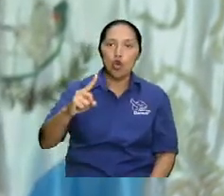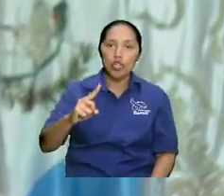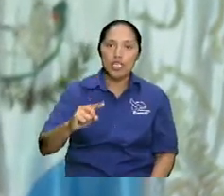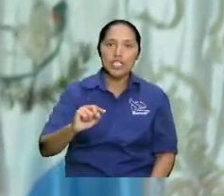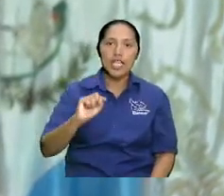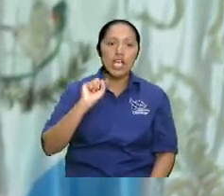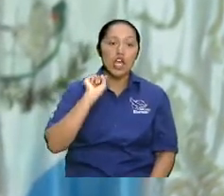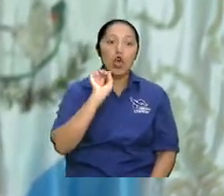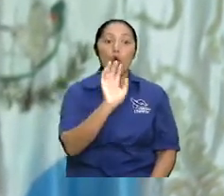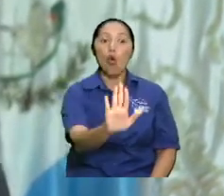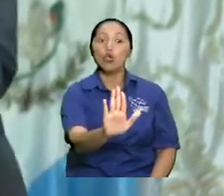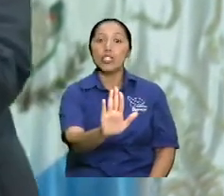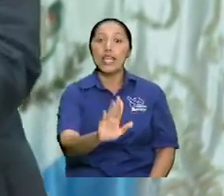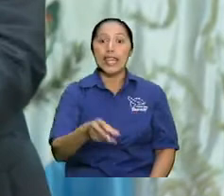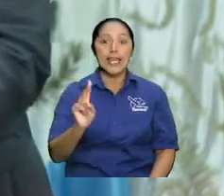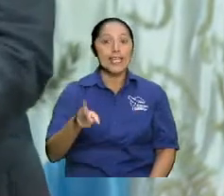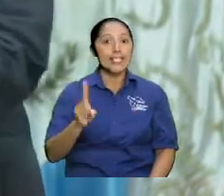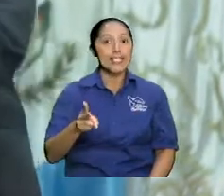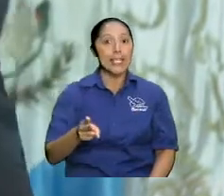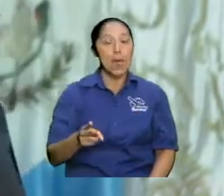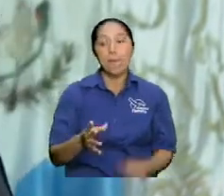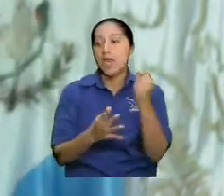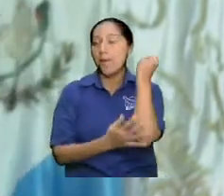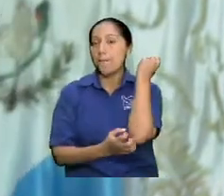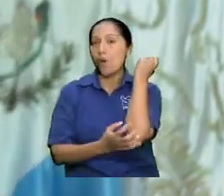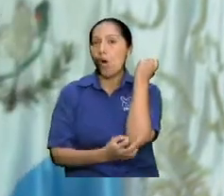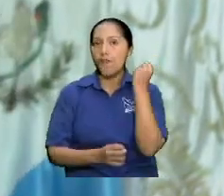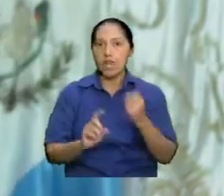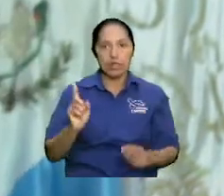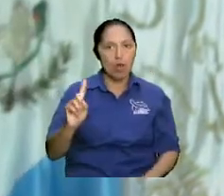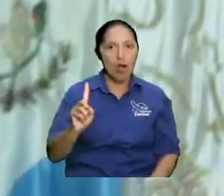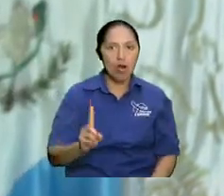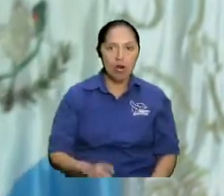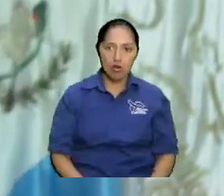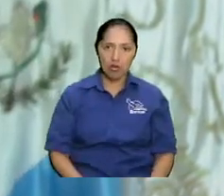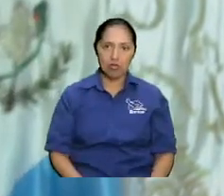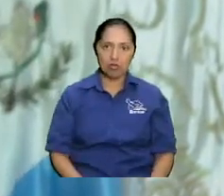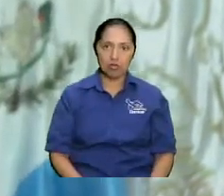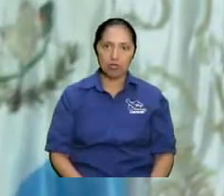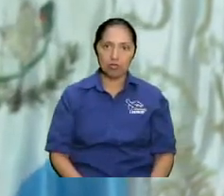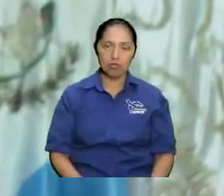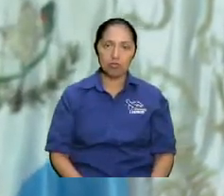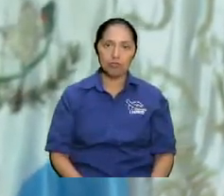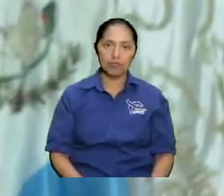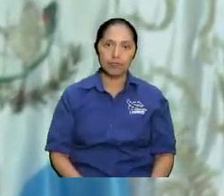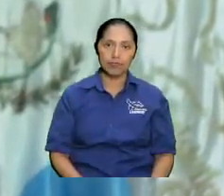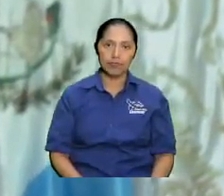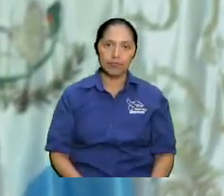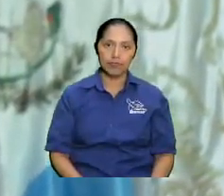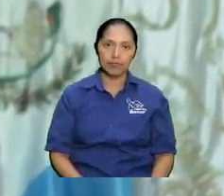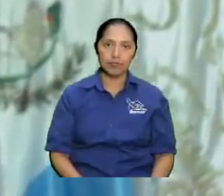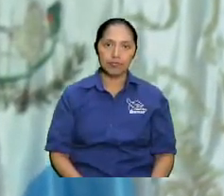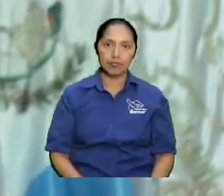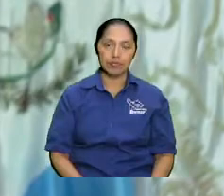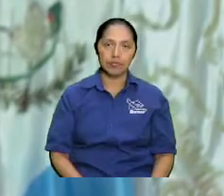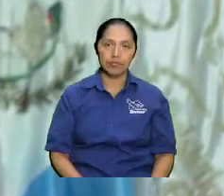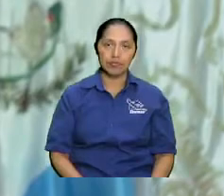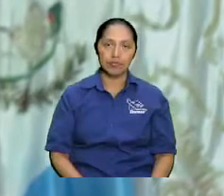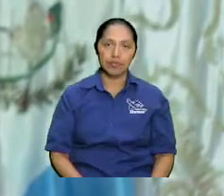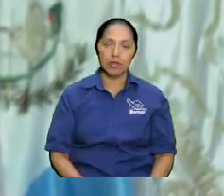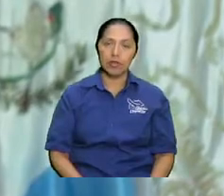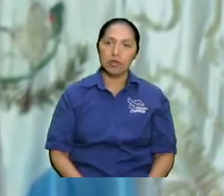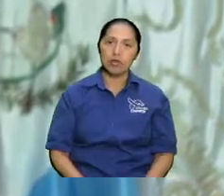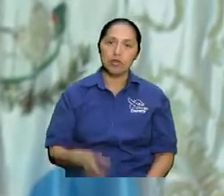dice? A los pobres siempre los tendréis entre vosotros, como que dice, para que los puedan ayudar.